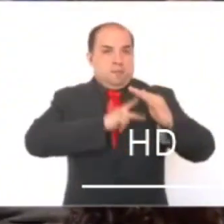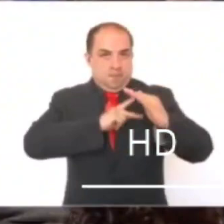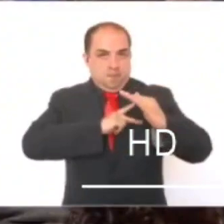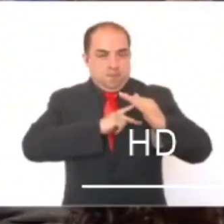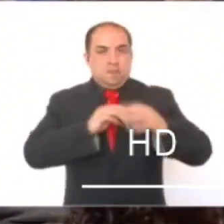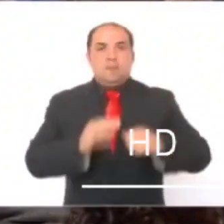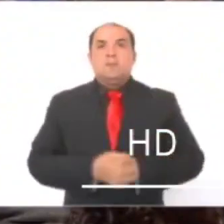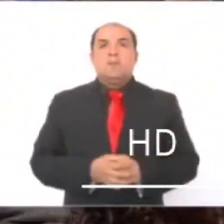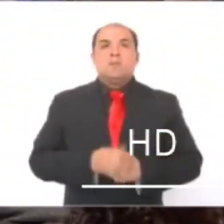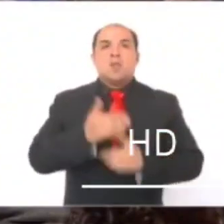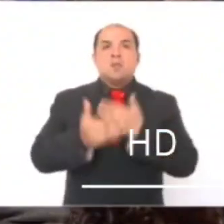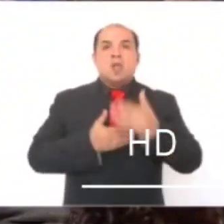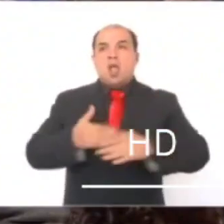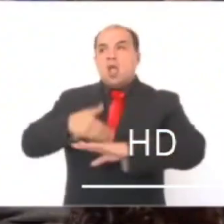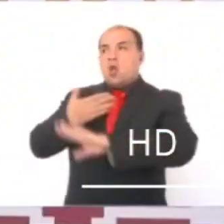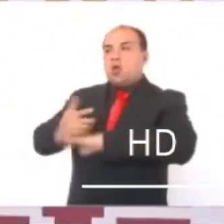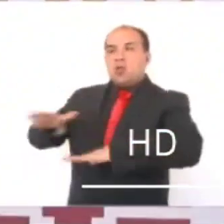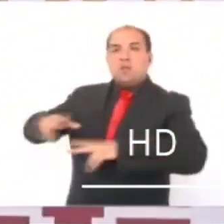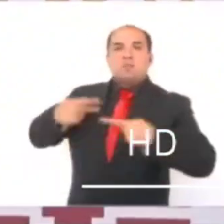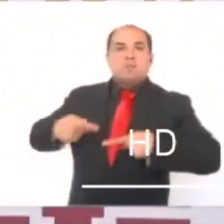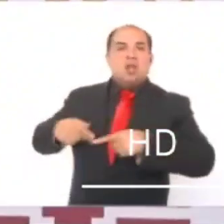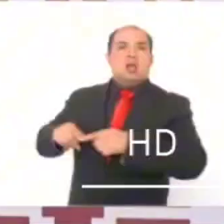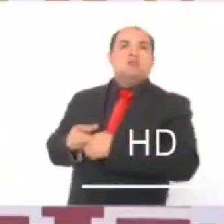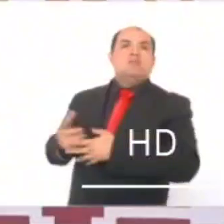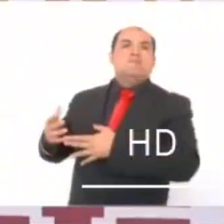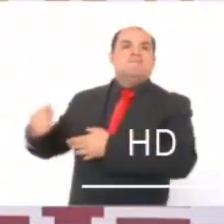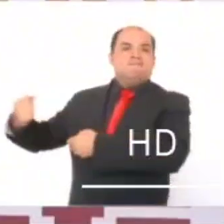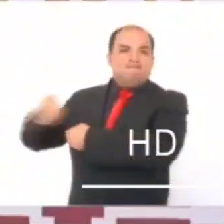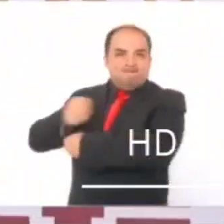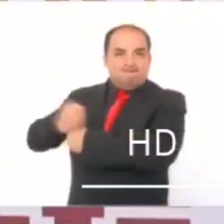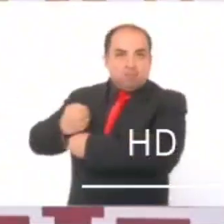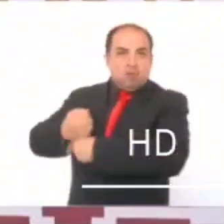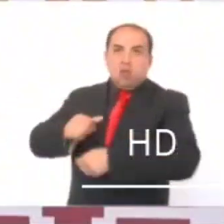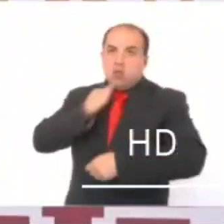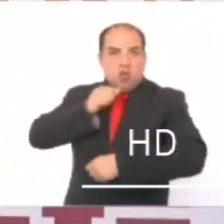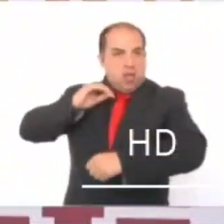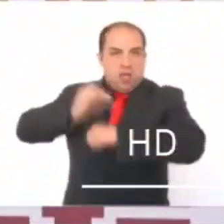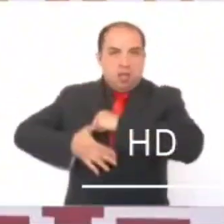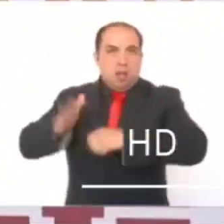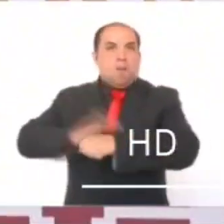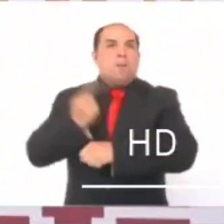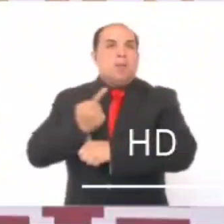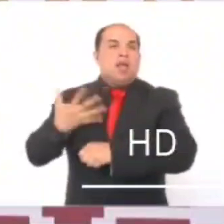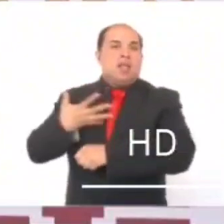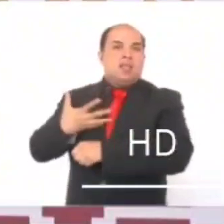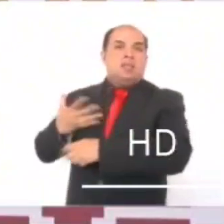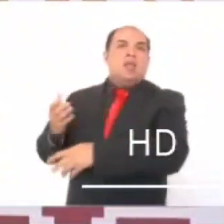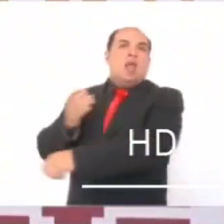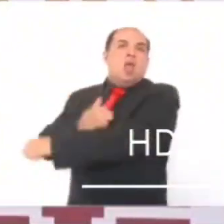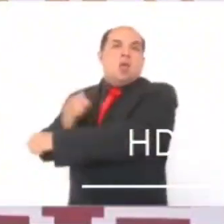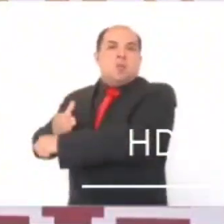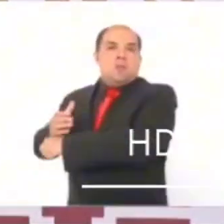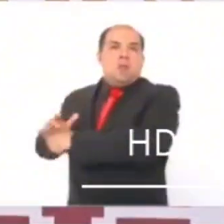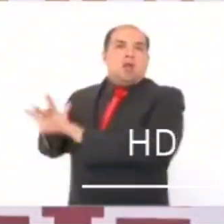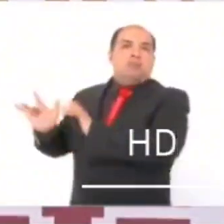El proceso en contra de mis agresores aún no termina debido a la camaradería que existe para con ellos, en